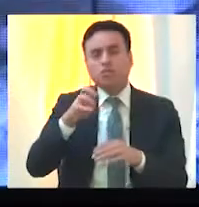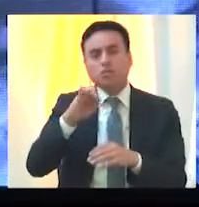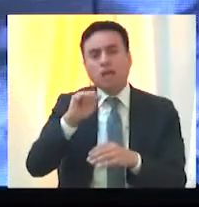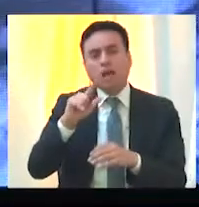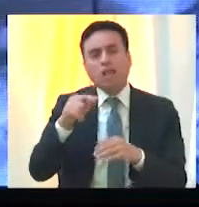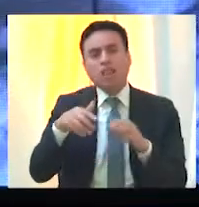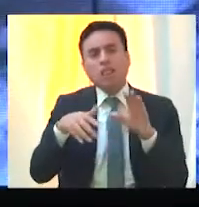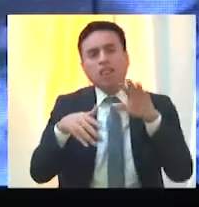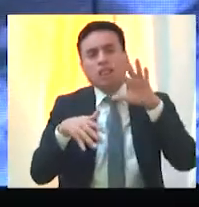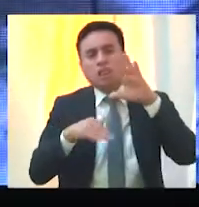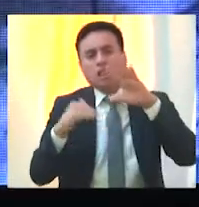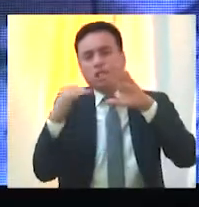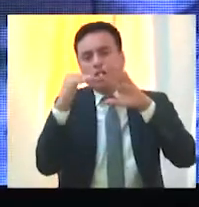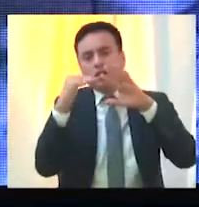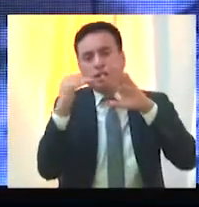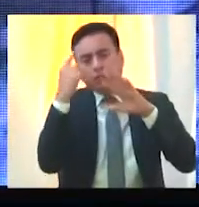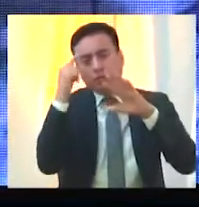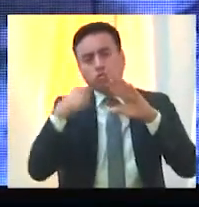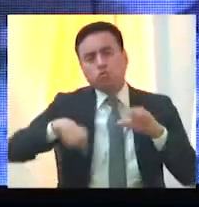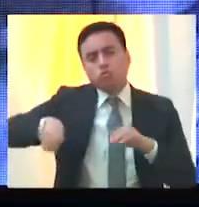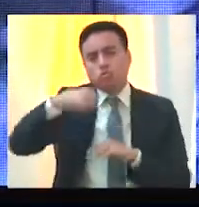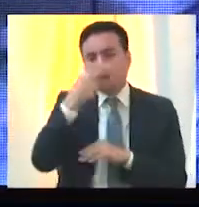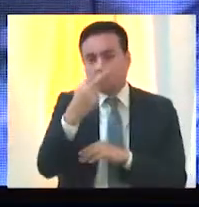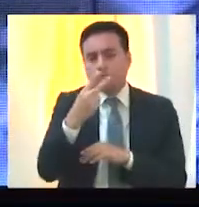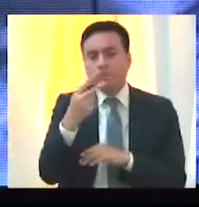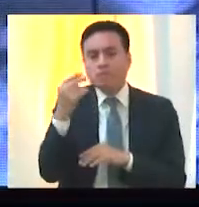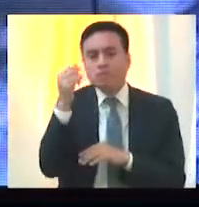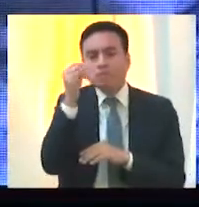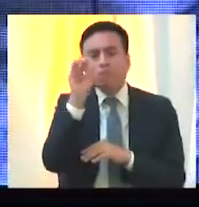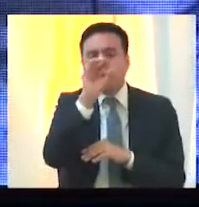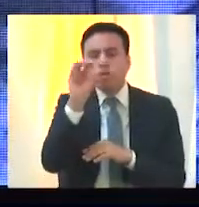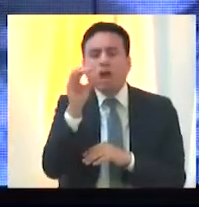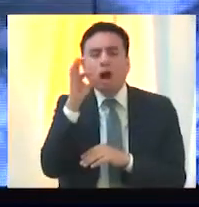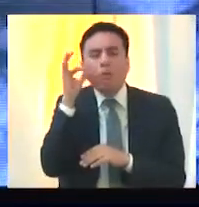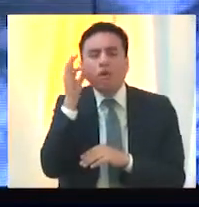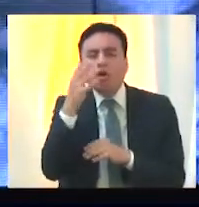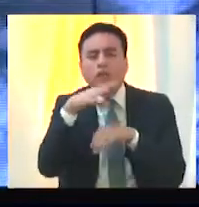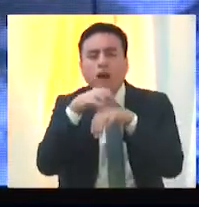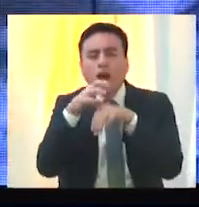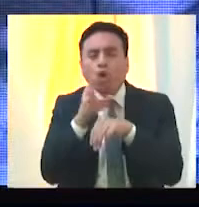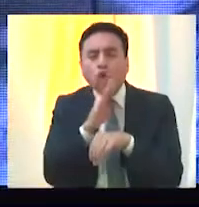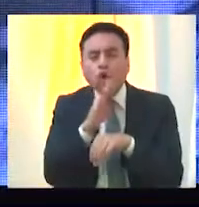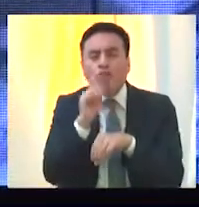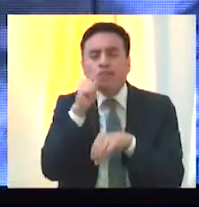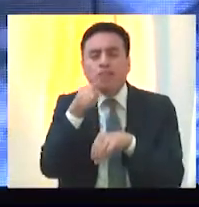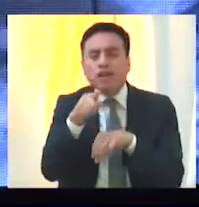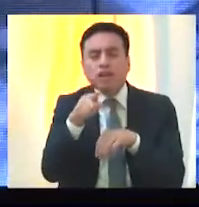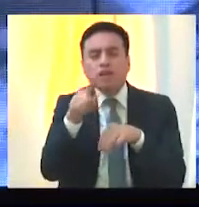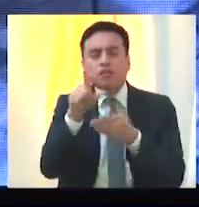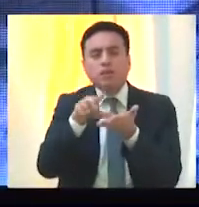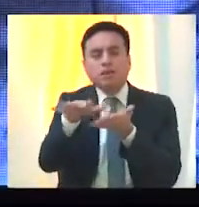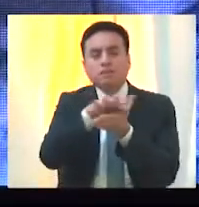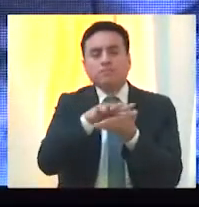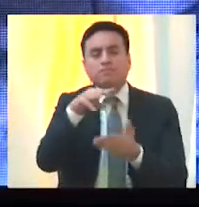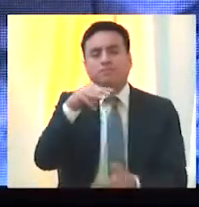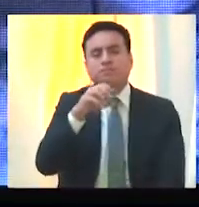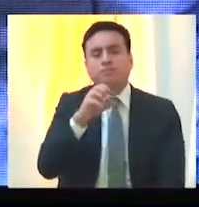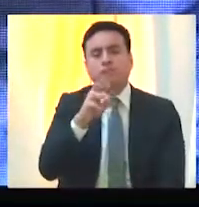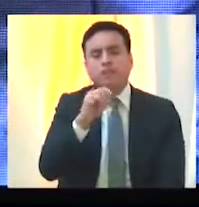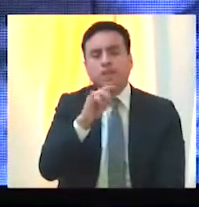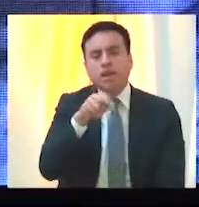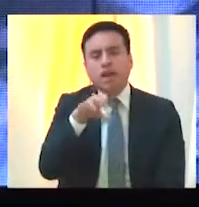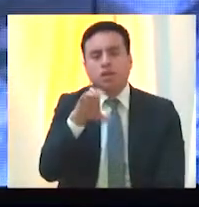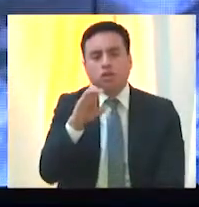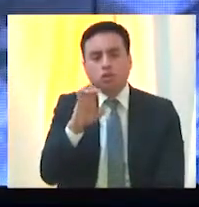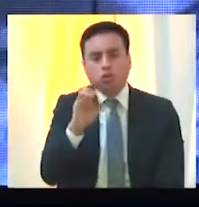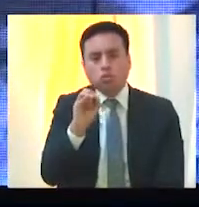las zonas de latitudes altas. Pero ustedes también ven algunos manchones ahí de color amarillo y naranjo, que son precisamente las zonas mediterráneas, y eso quiere